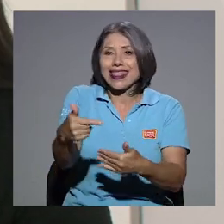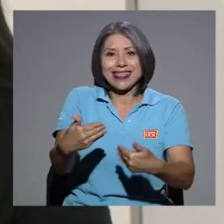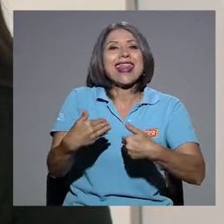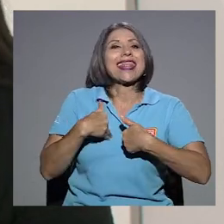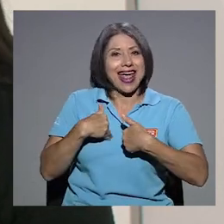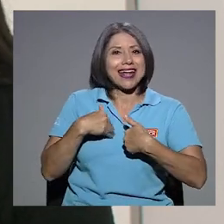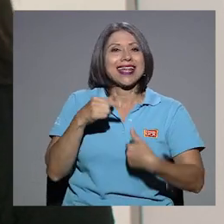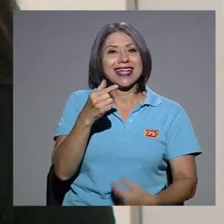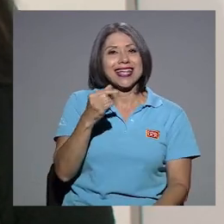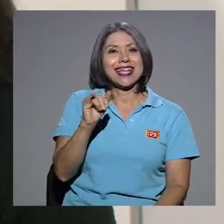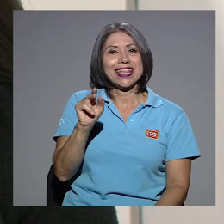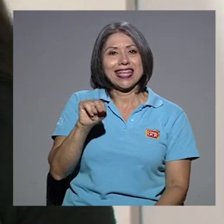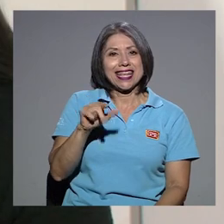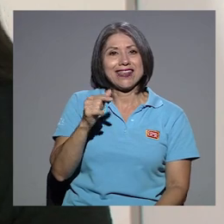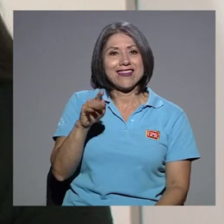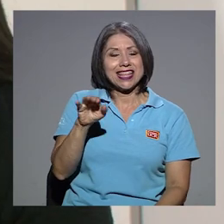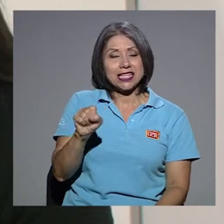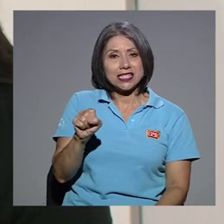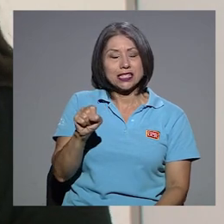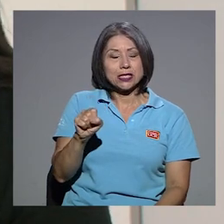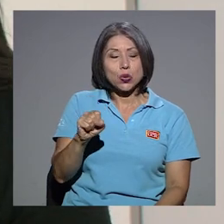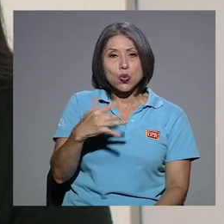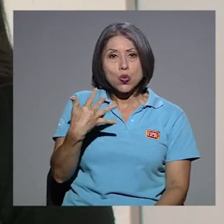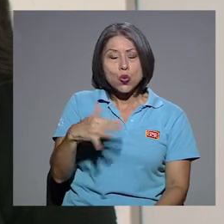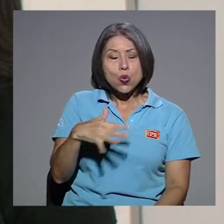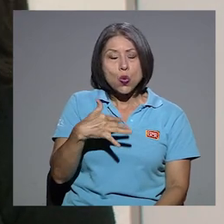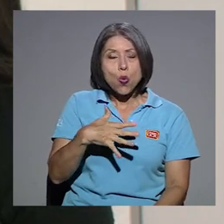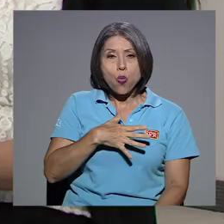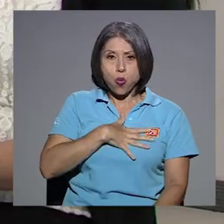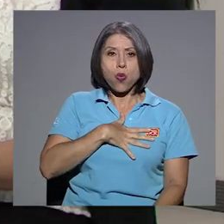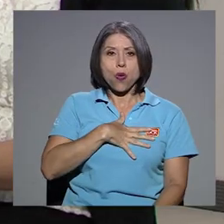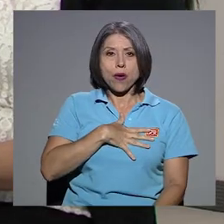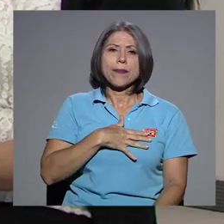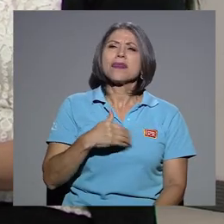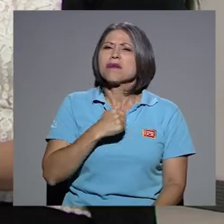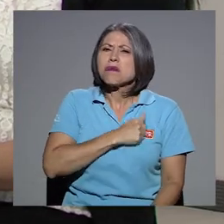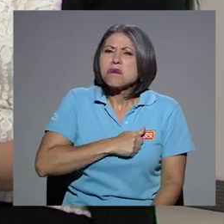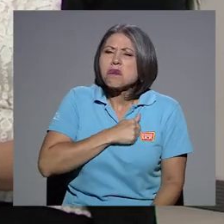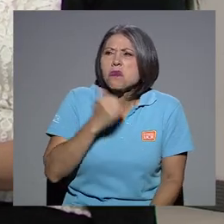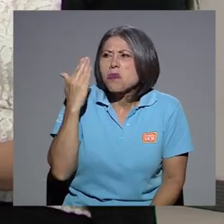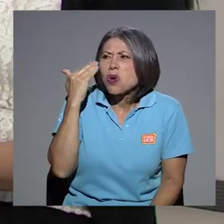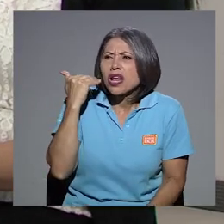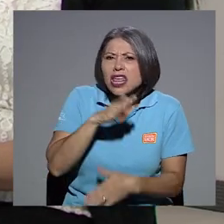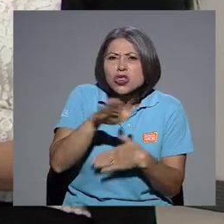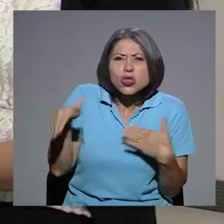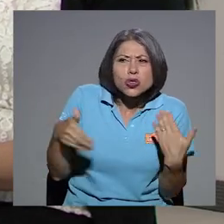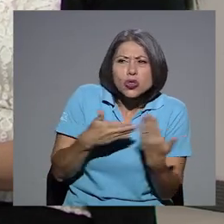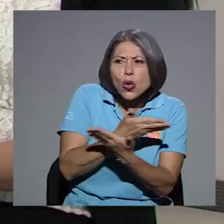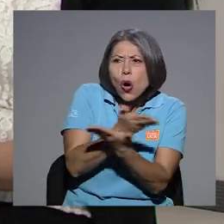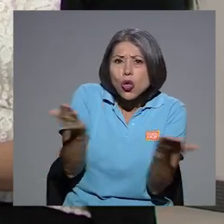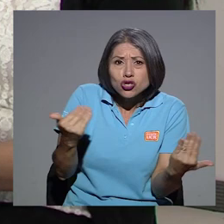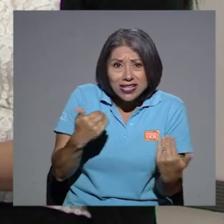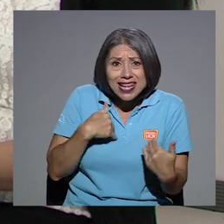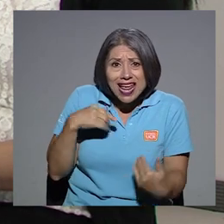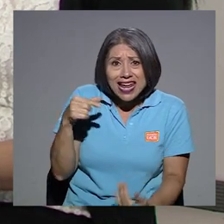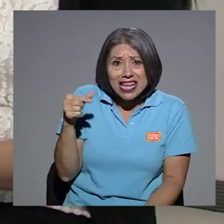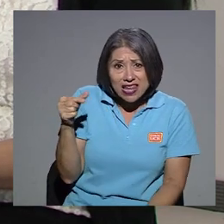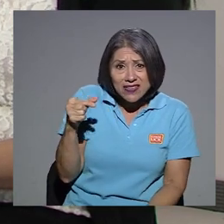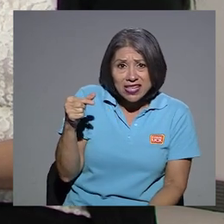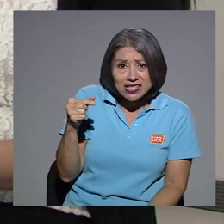100%. Entonces, son datos impactantes. Ahora... Perdón, ¿y en ese caso por qué todos tenían gingivitis? ¿Por la